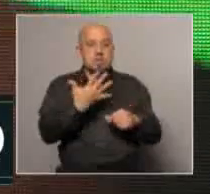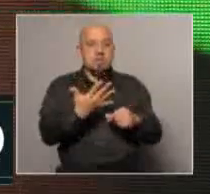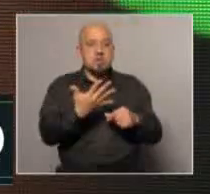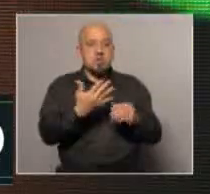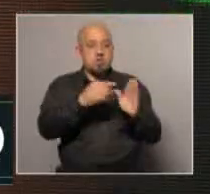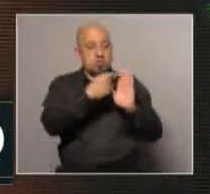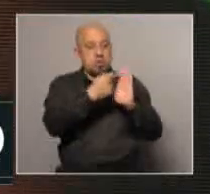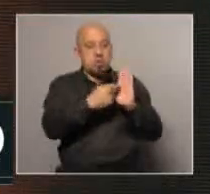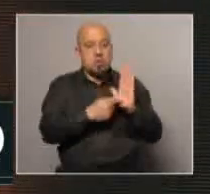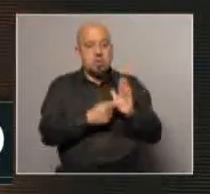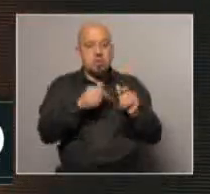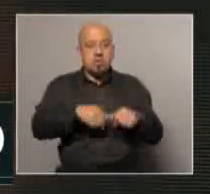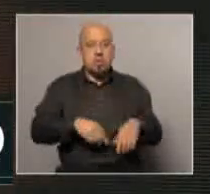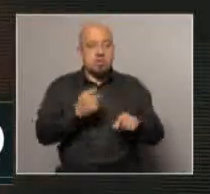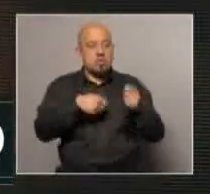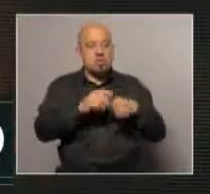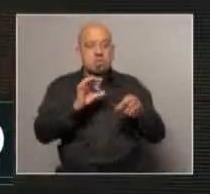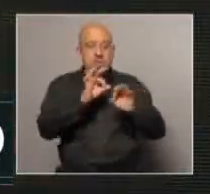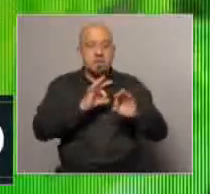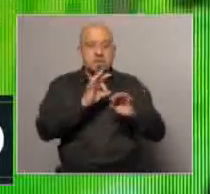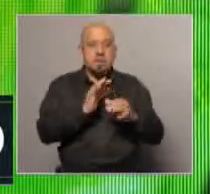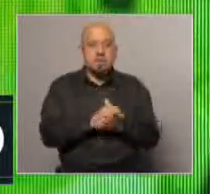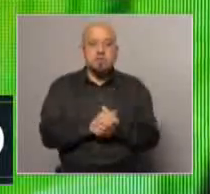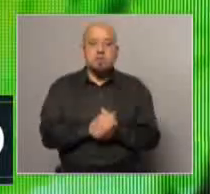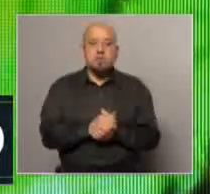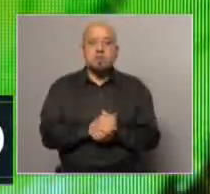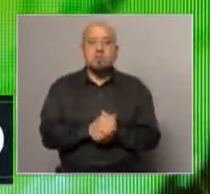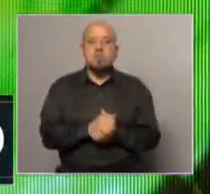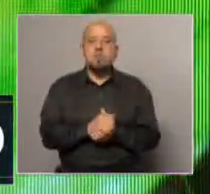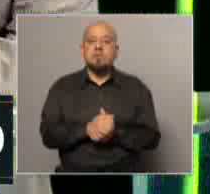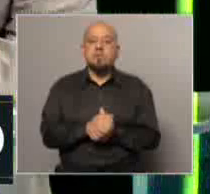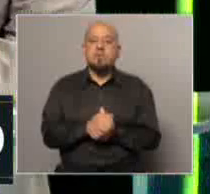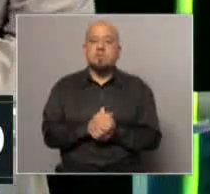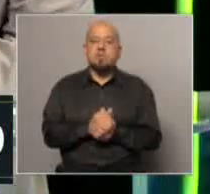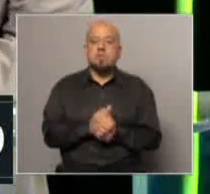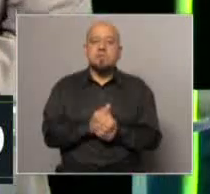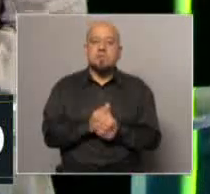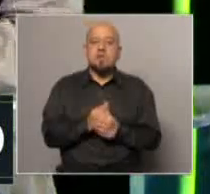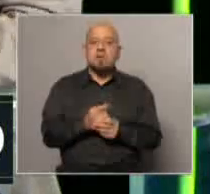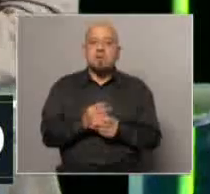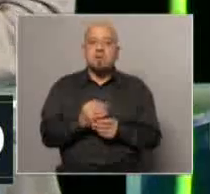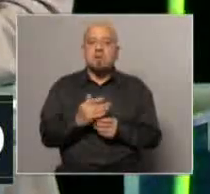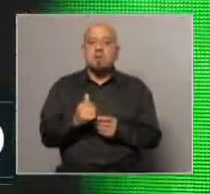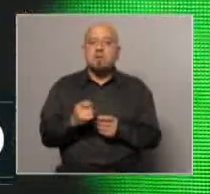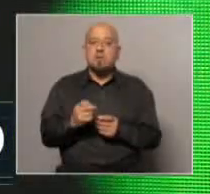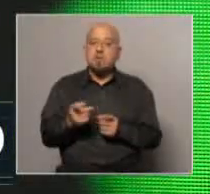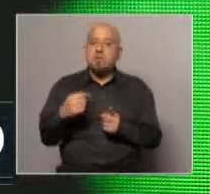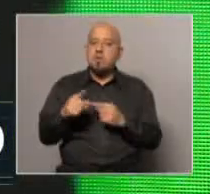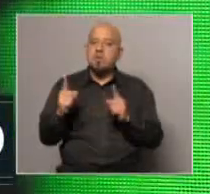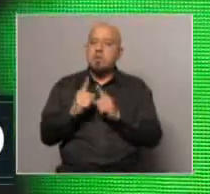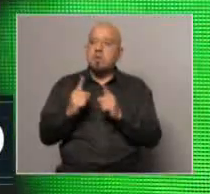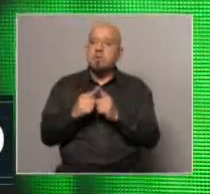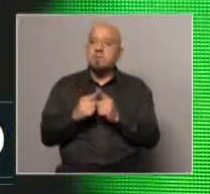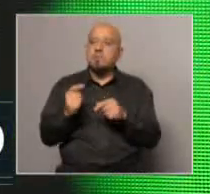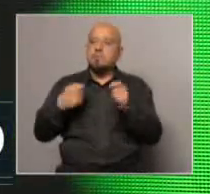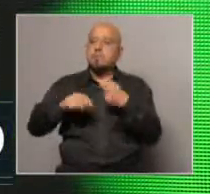son contempladas en el mercado interno para nada. Podríamos quedarnos hablando mucho más, pero... Una cortita, no, si no, me respondes cortito. No.